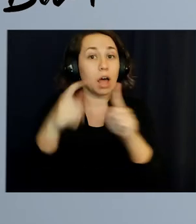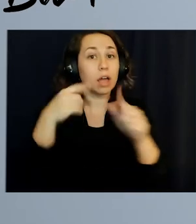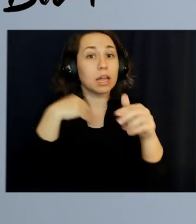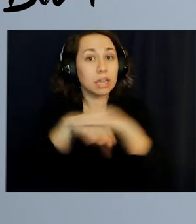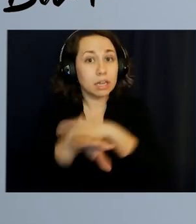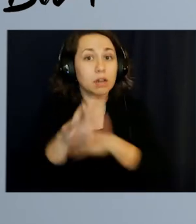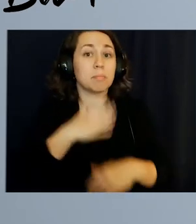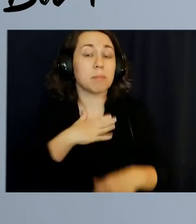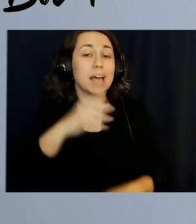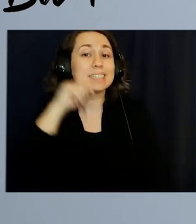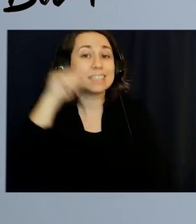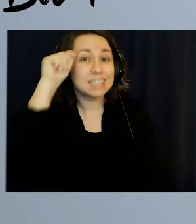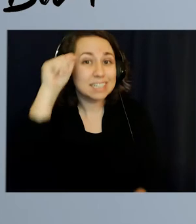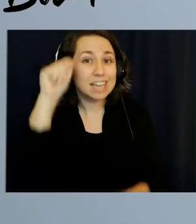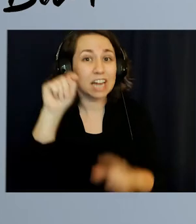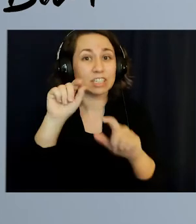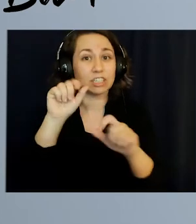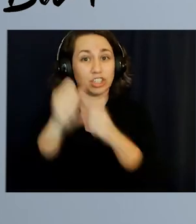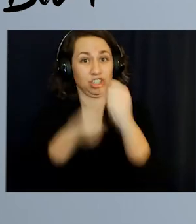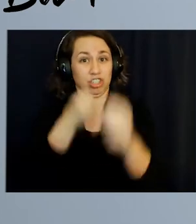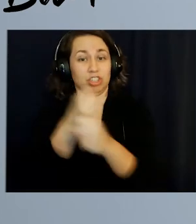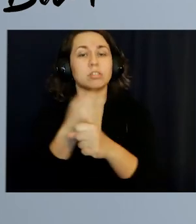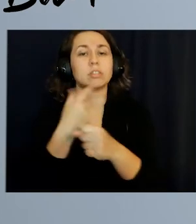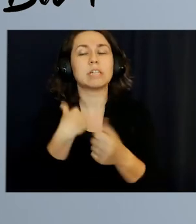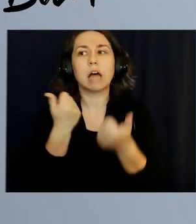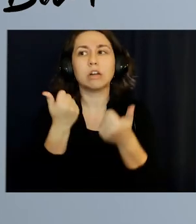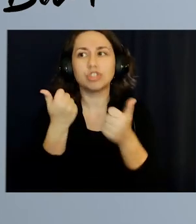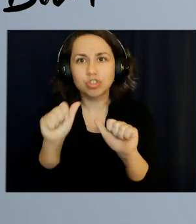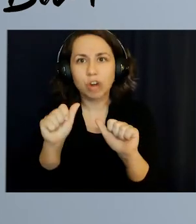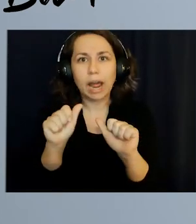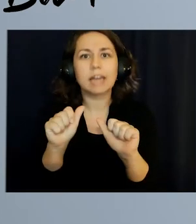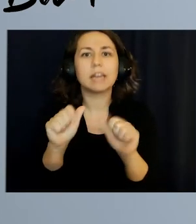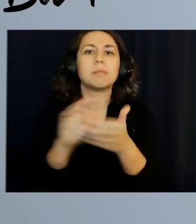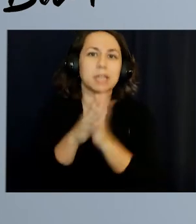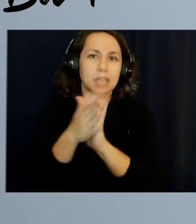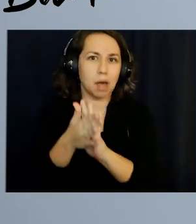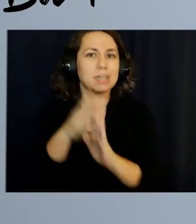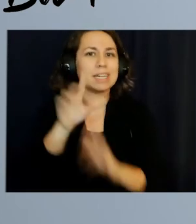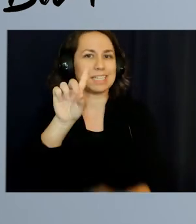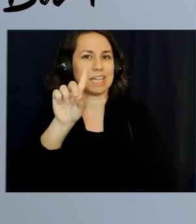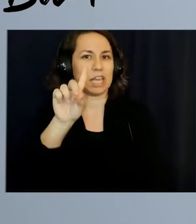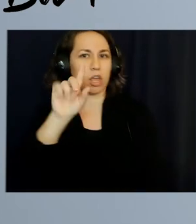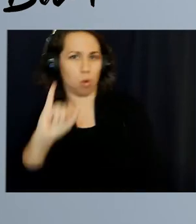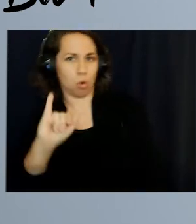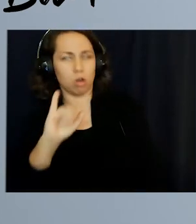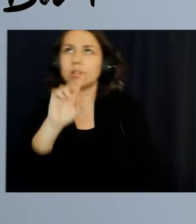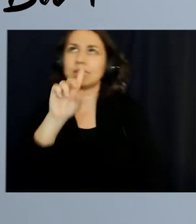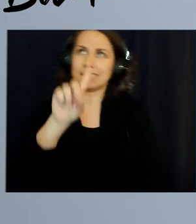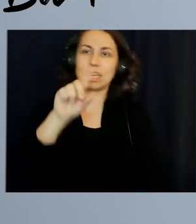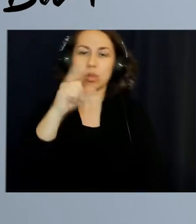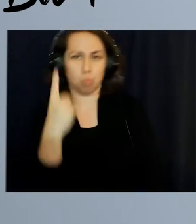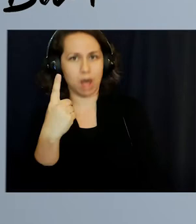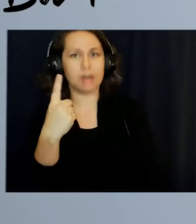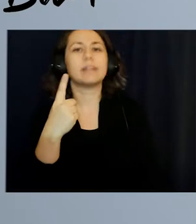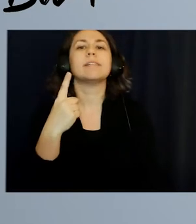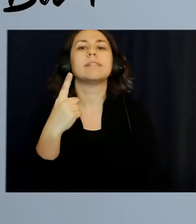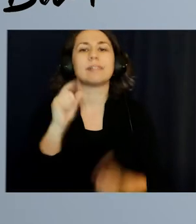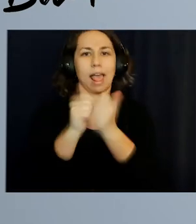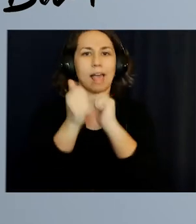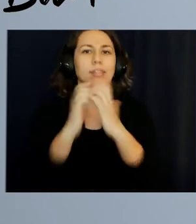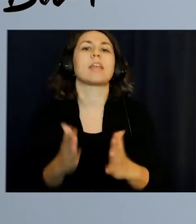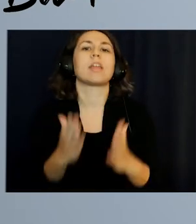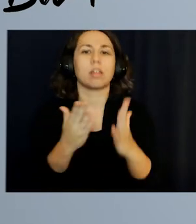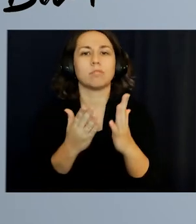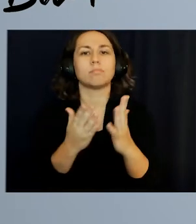operaciones antes de los 17 años, y si no fuera suficiente como niña, llegar a la adolescencia con esto, quería